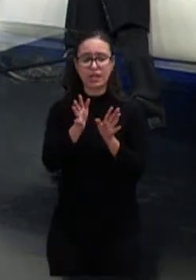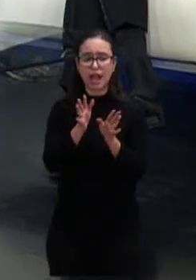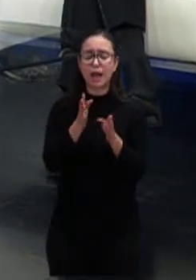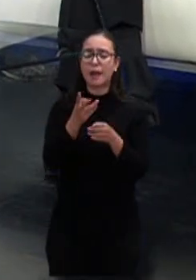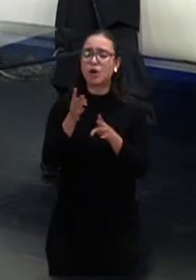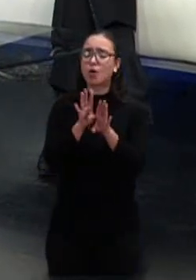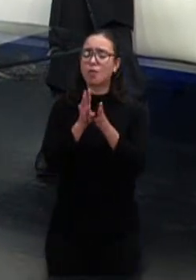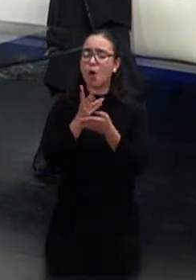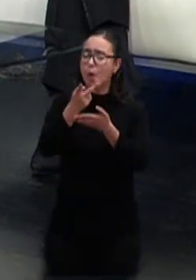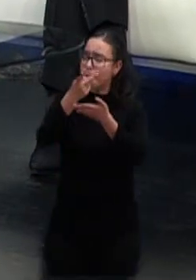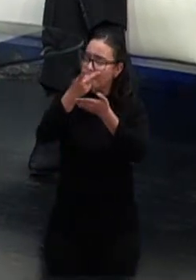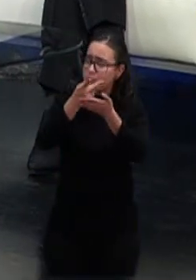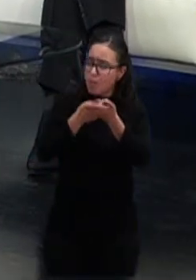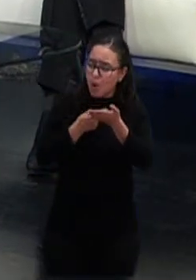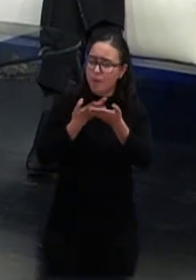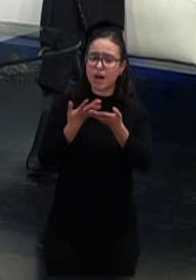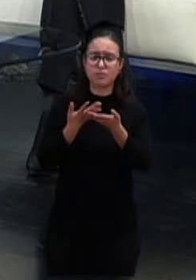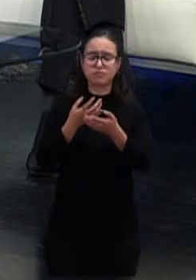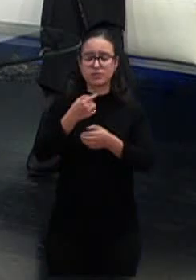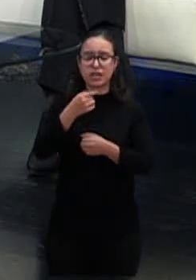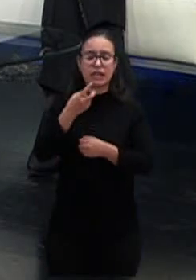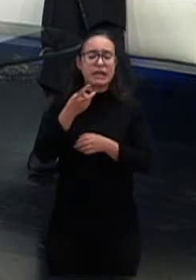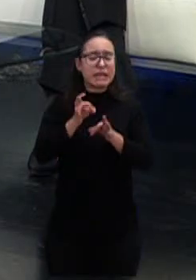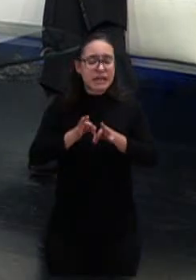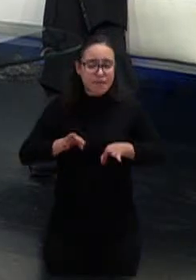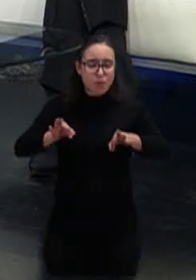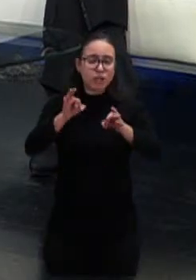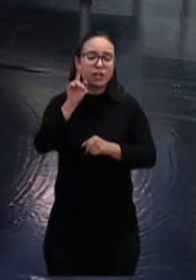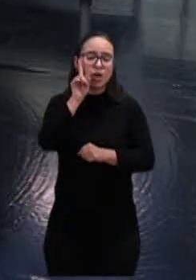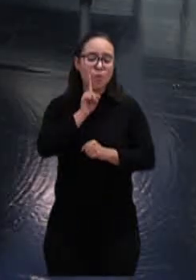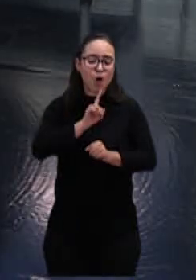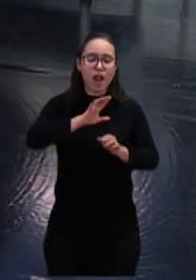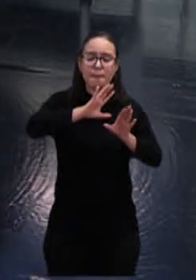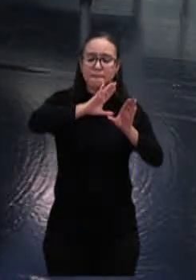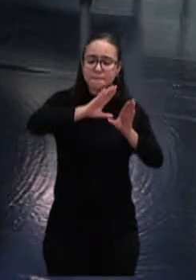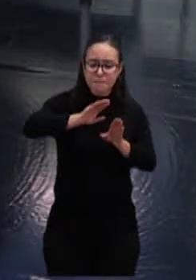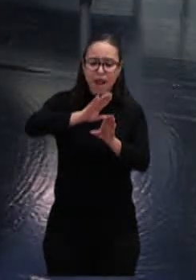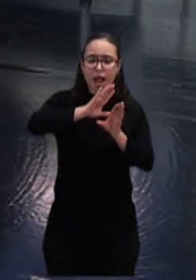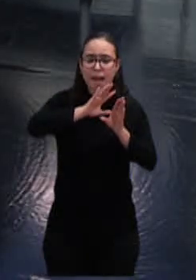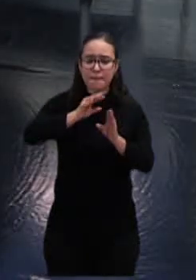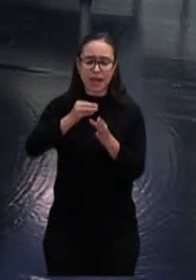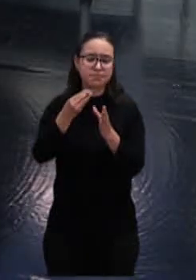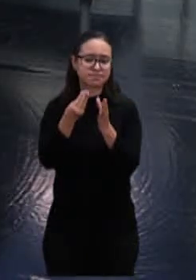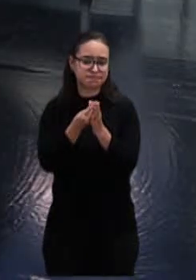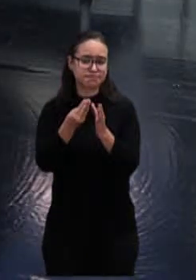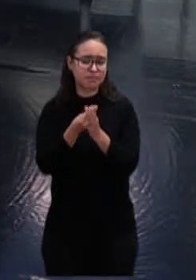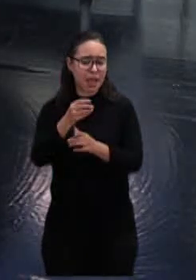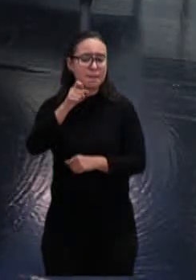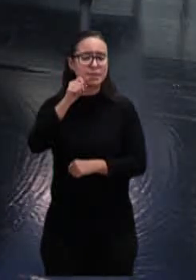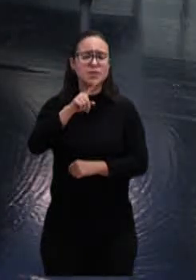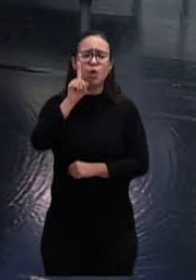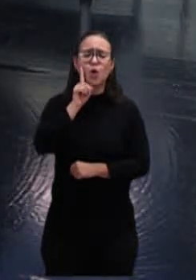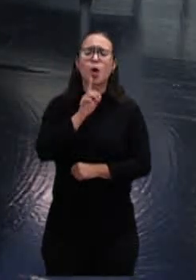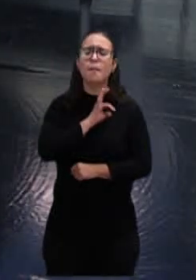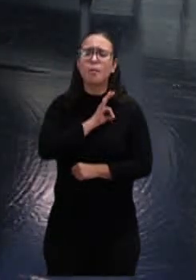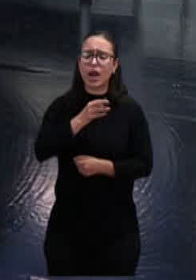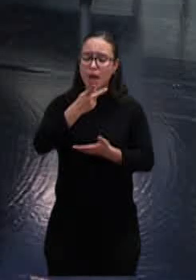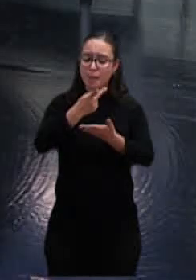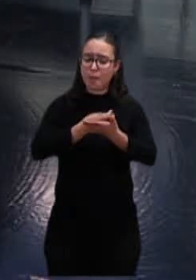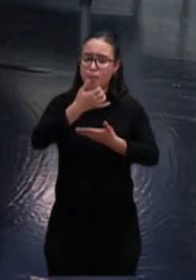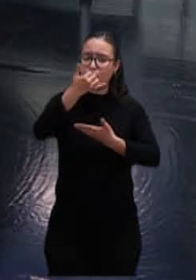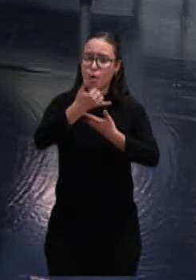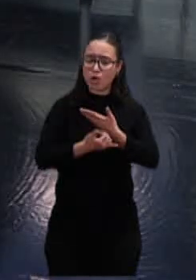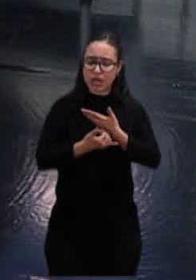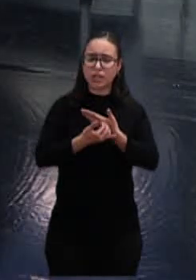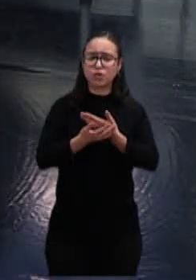sí es muy importante que las mujeres nos capacitemos sí es muy importante que las mujeres tengamos proyectos económicos de